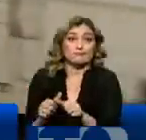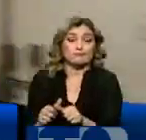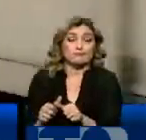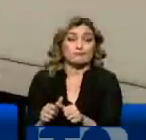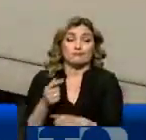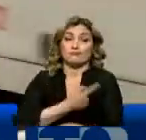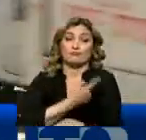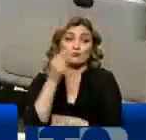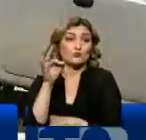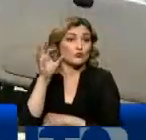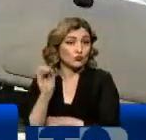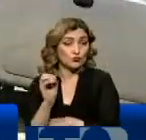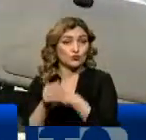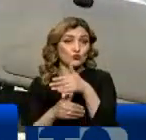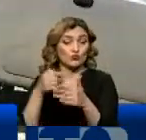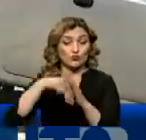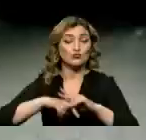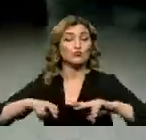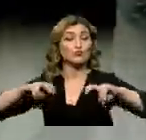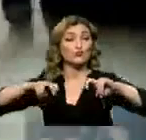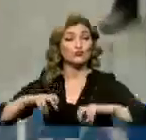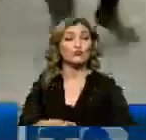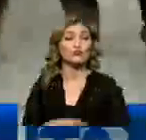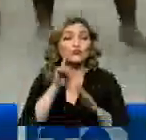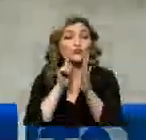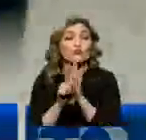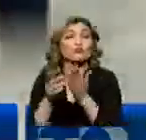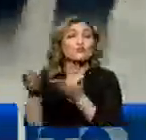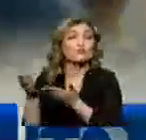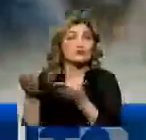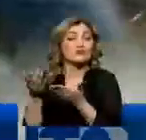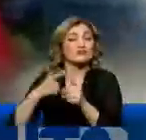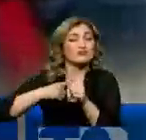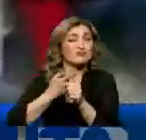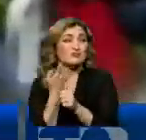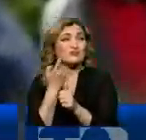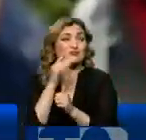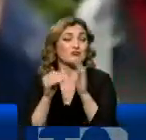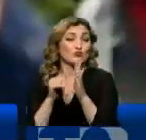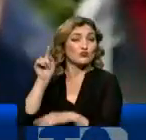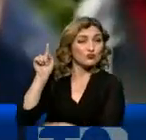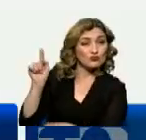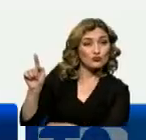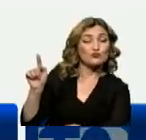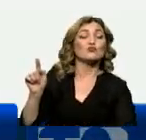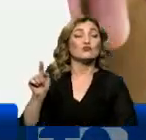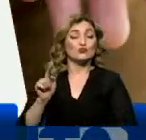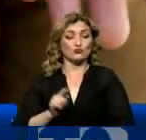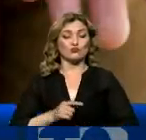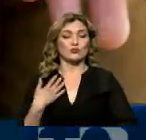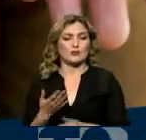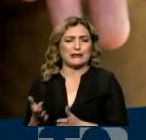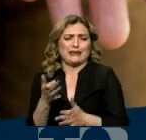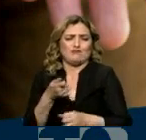recluido los 90 días que dure la instrucción fiscal. La denuncia que se presentó en un primer momento en contra de José Guacho fue por el delito